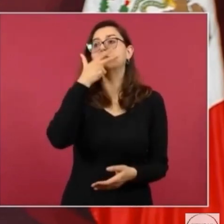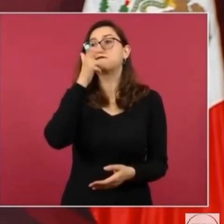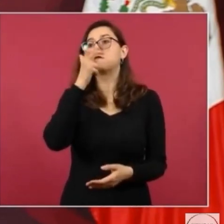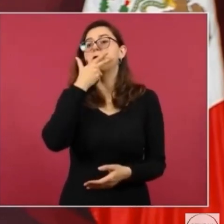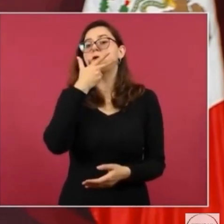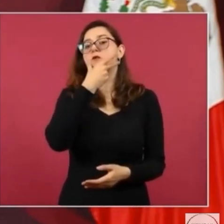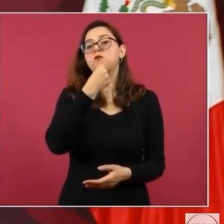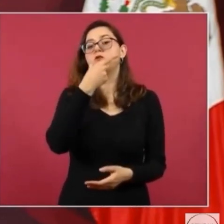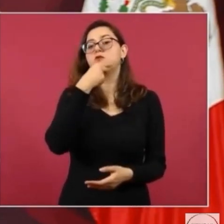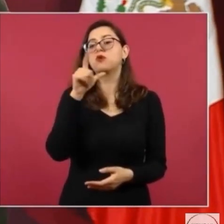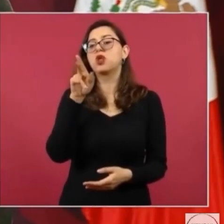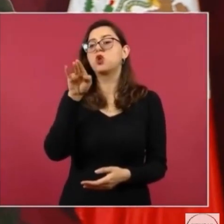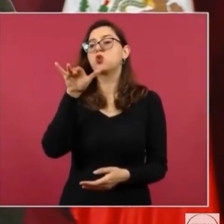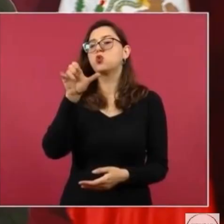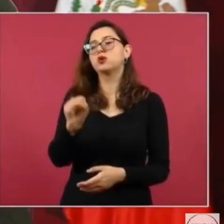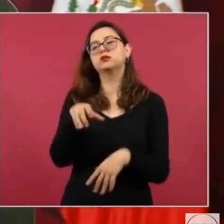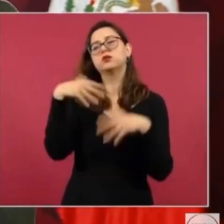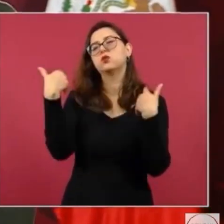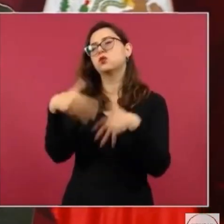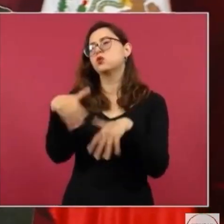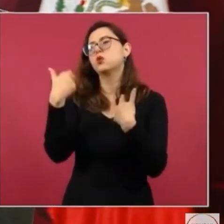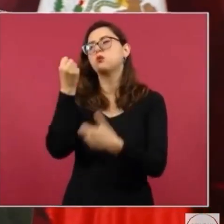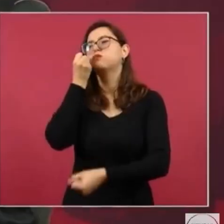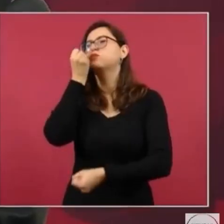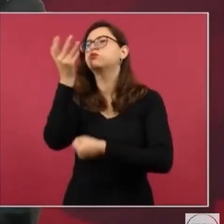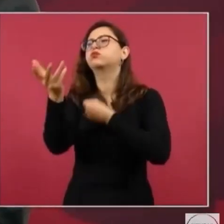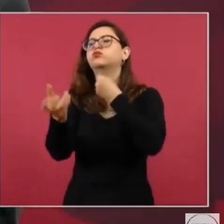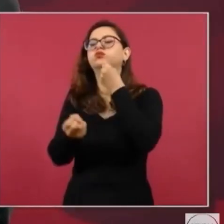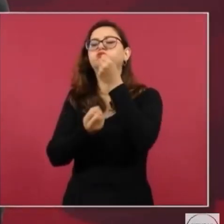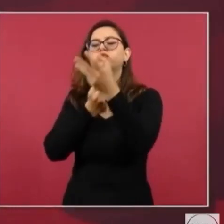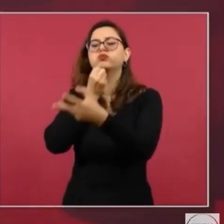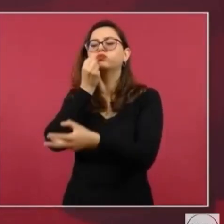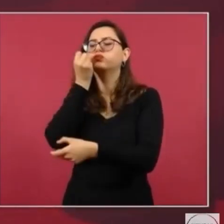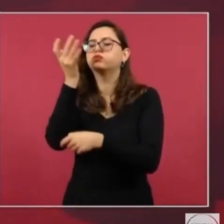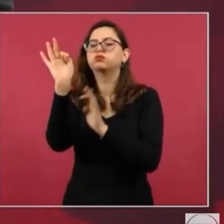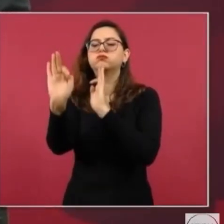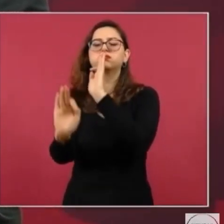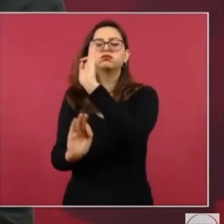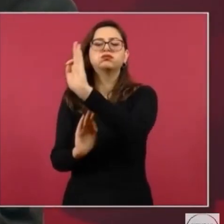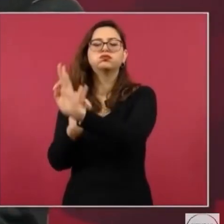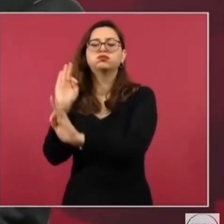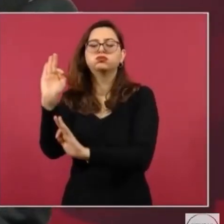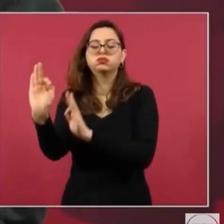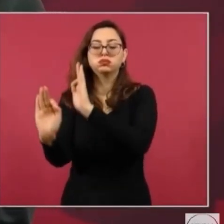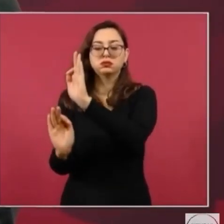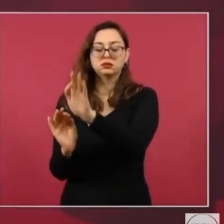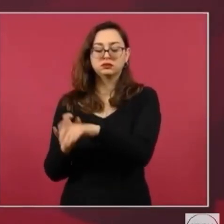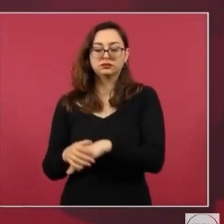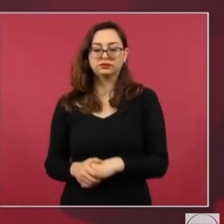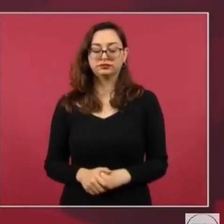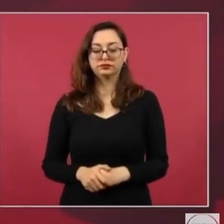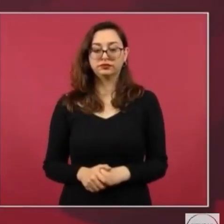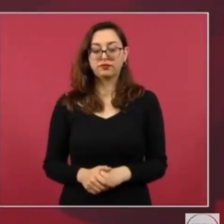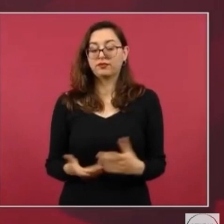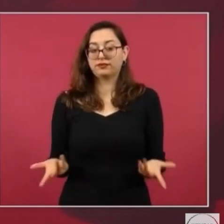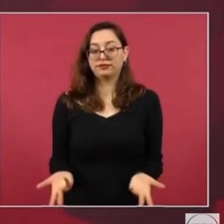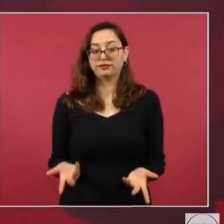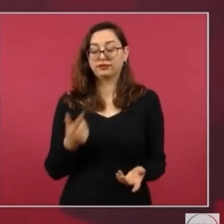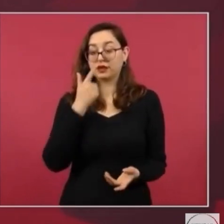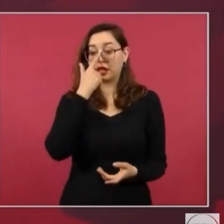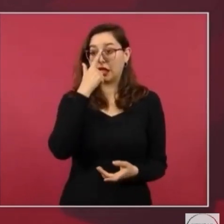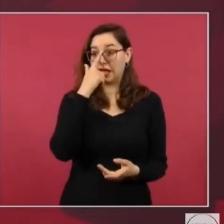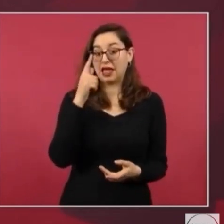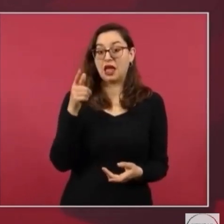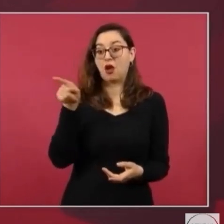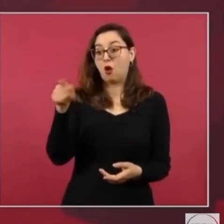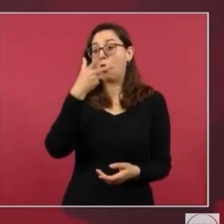¿Se acuerdan que se decía que Terrazas no era de Chihuahua, sino Chihuahua